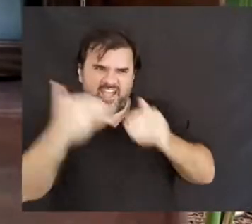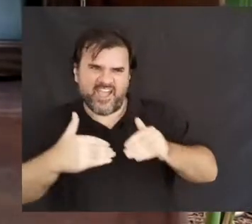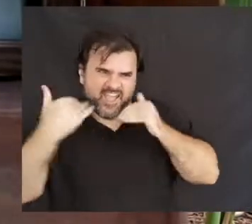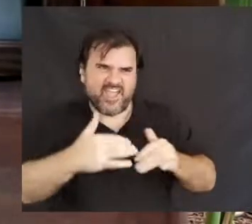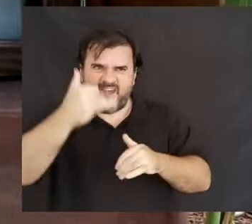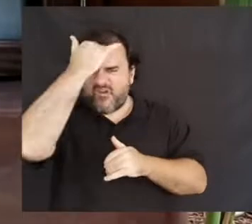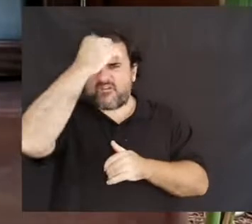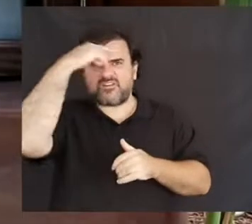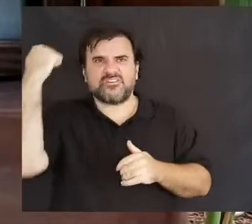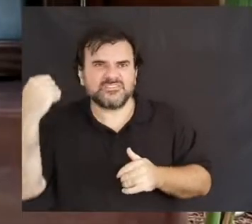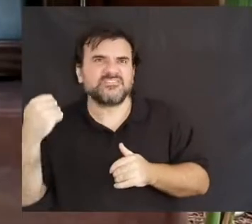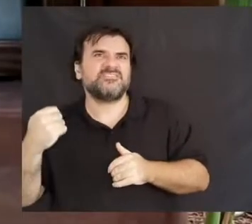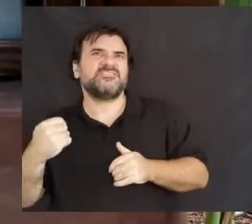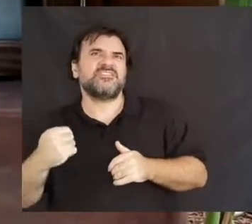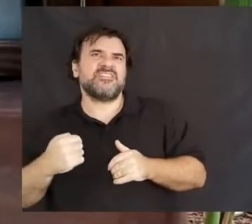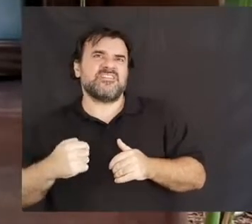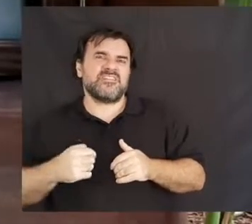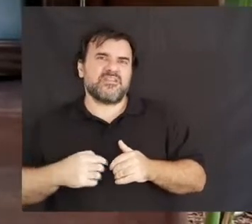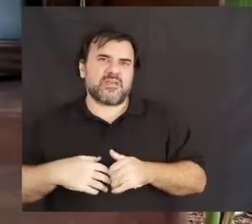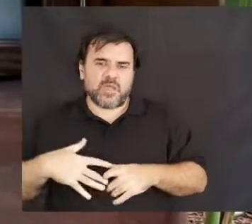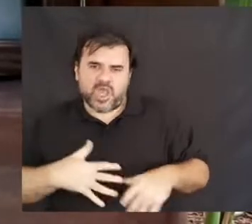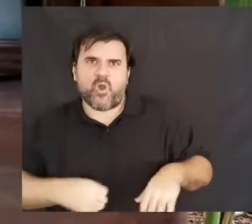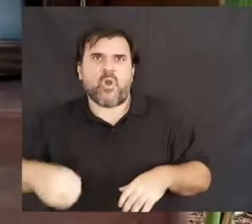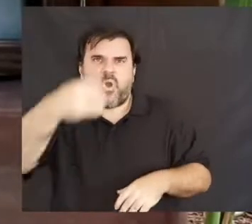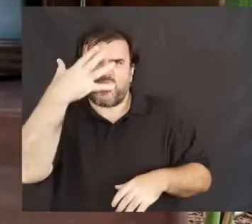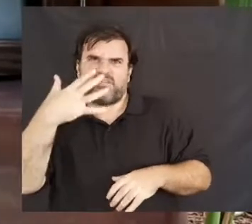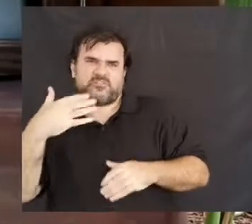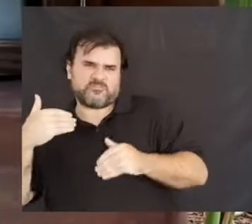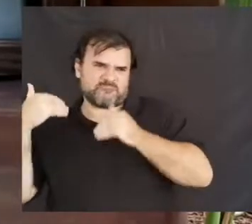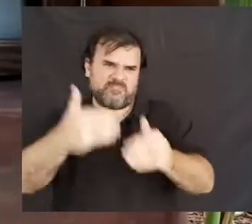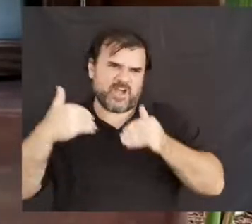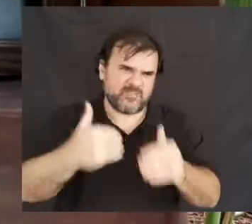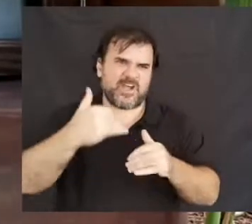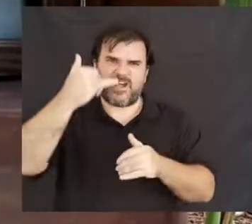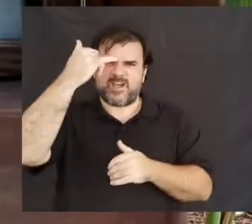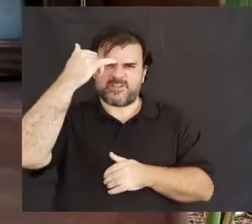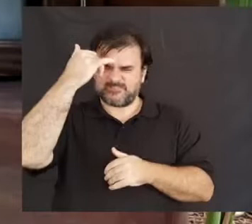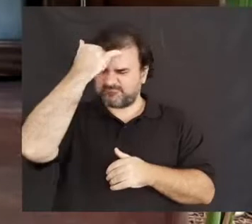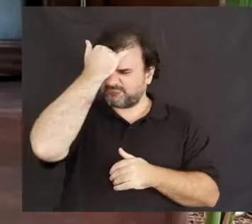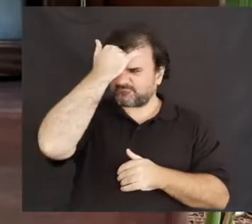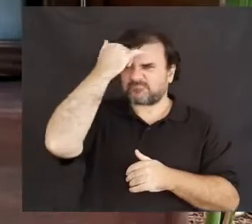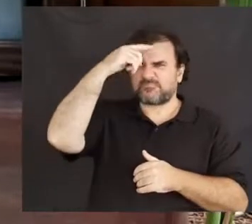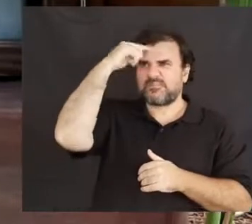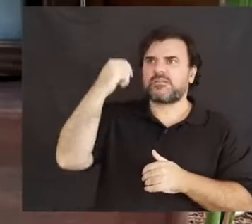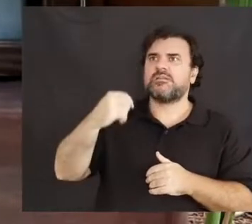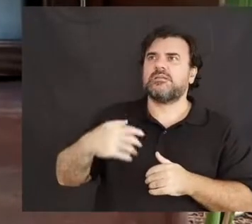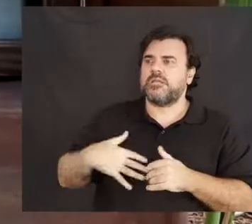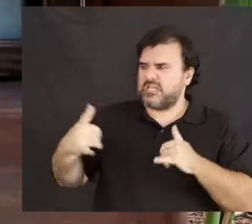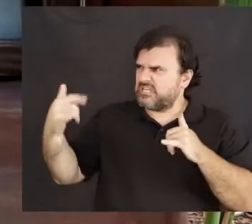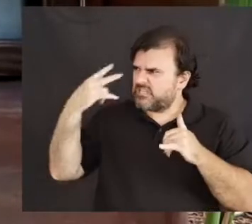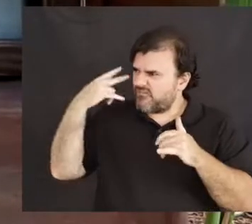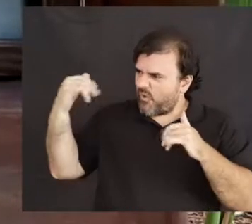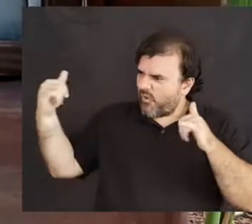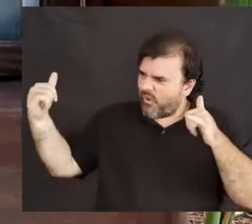Josco! Gritaba la peonada. ¡Pa'lante, mi Josco! Vibró el Jincho y se oyó el seco y violento chocar